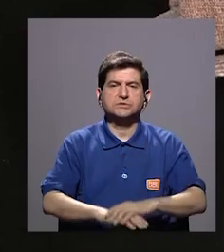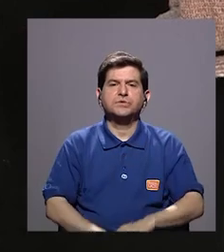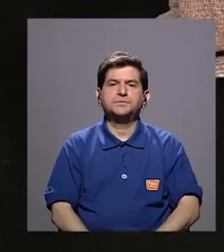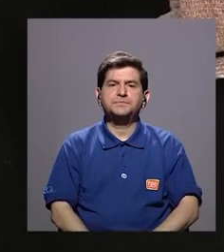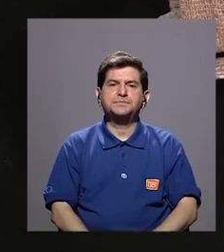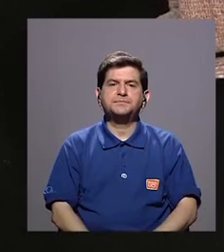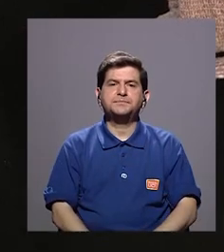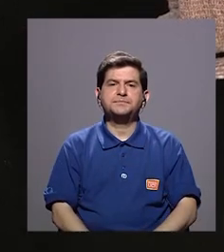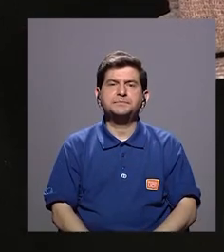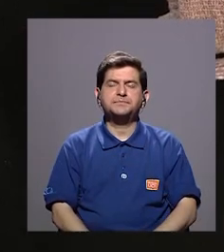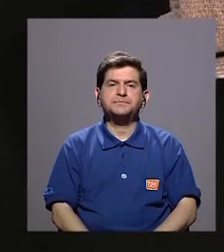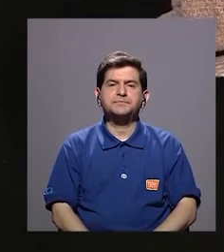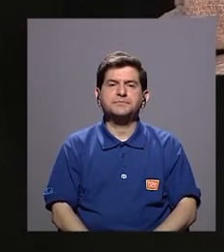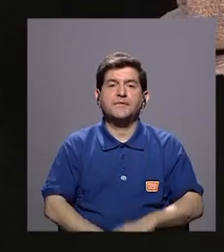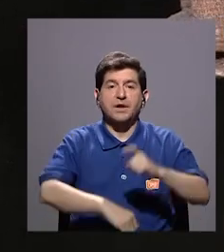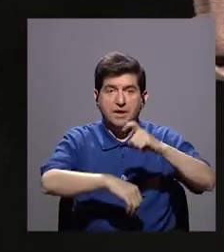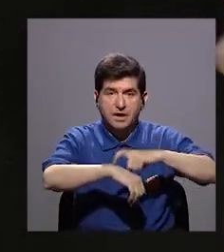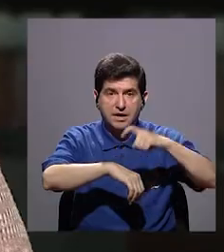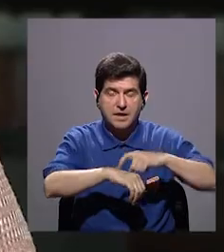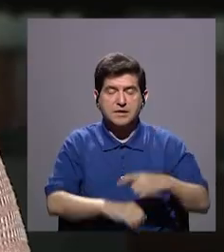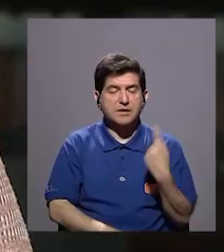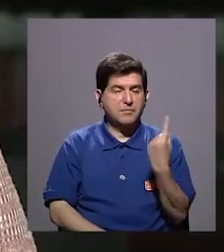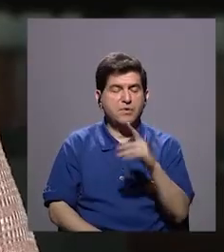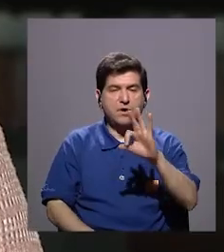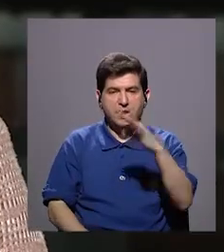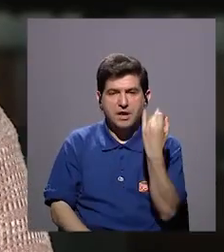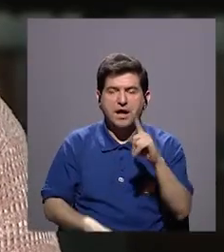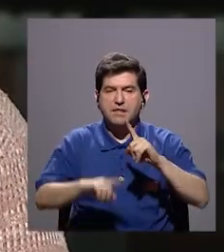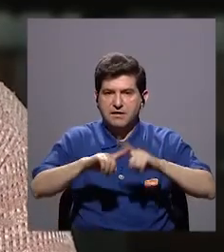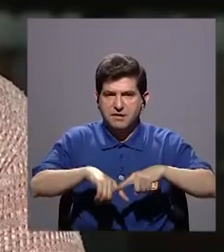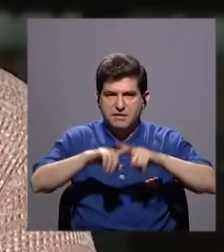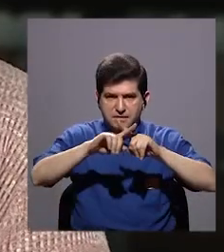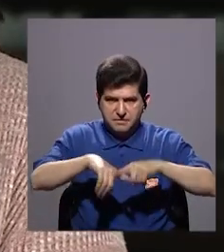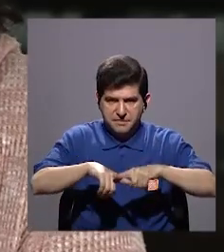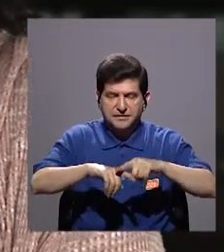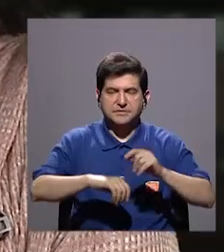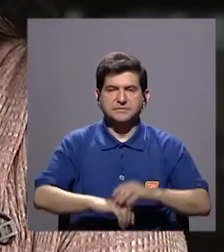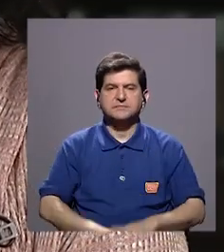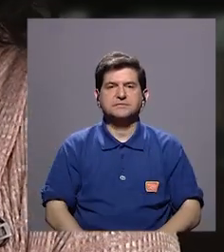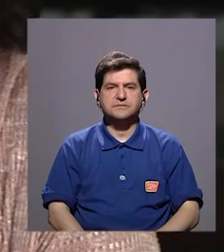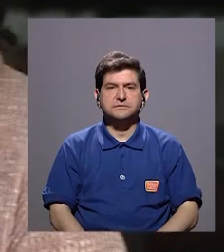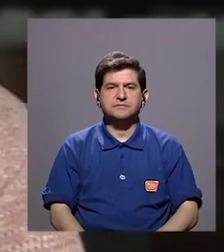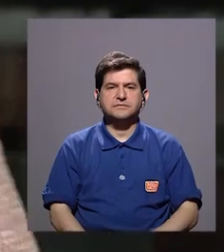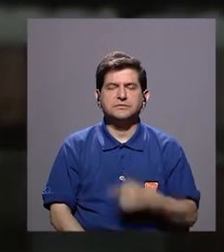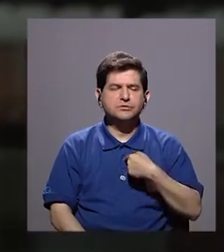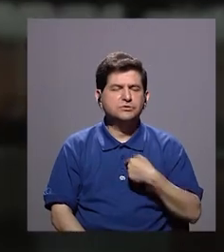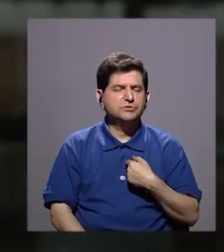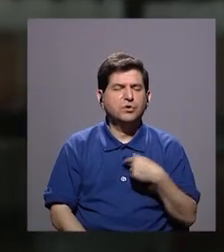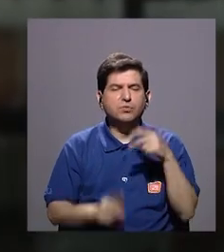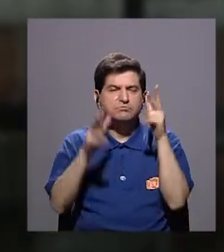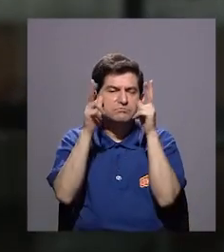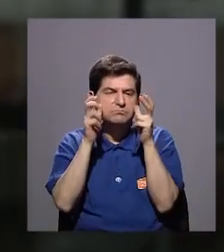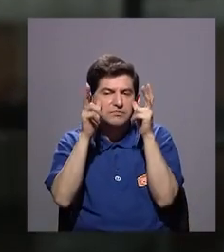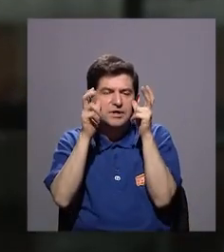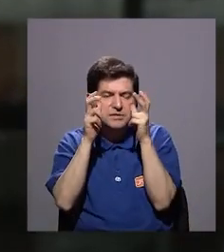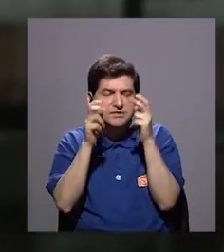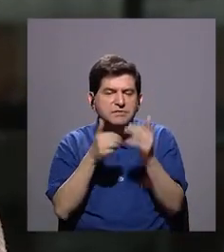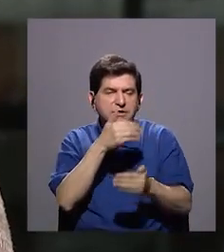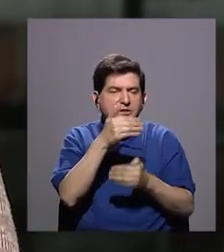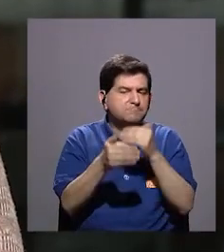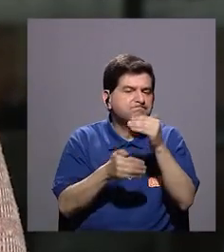minutos. Uh-huh. ¿Sí? Y el tiempo en cada postura depende cómo lo voy